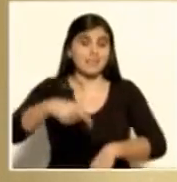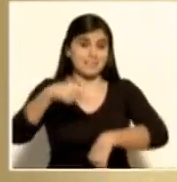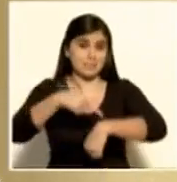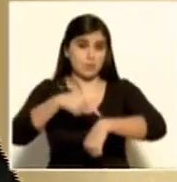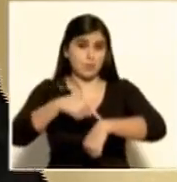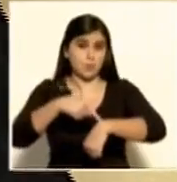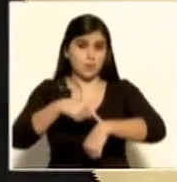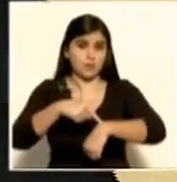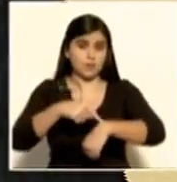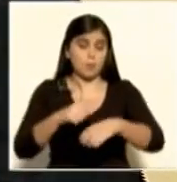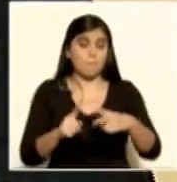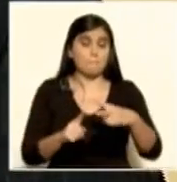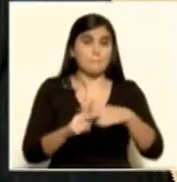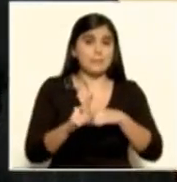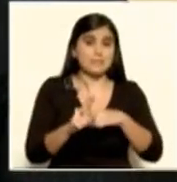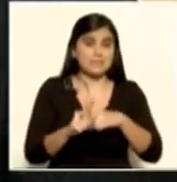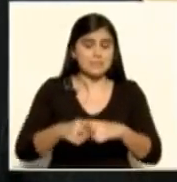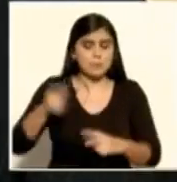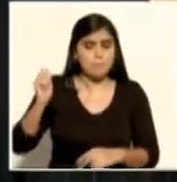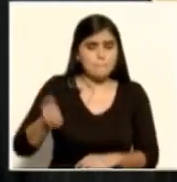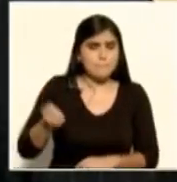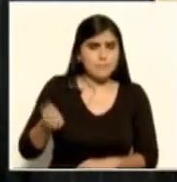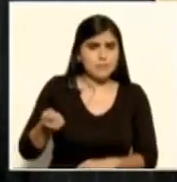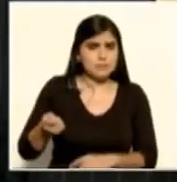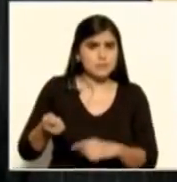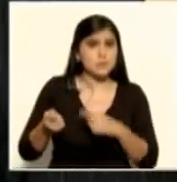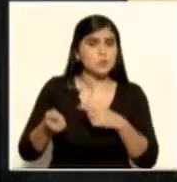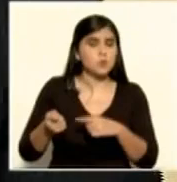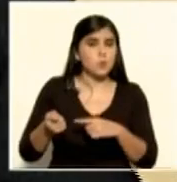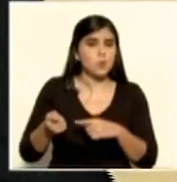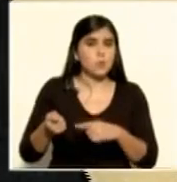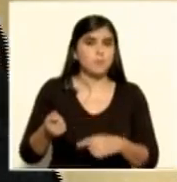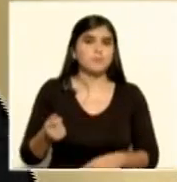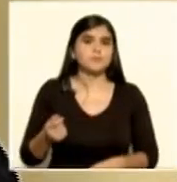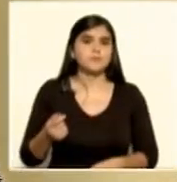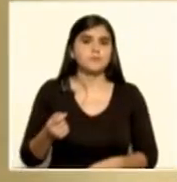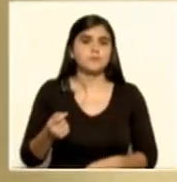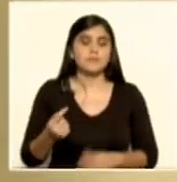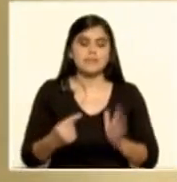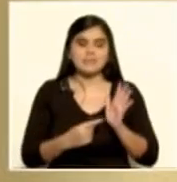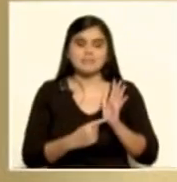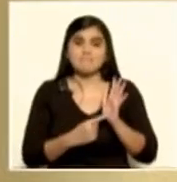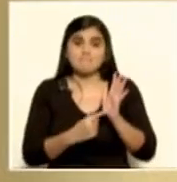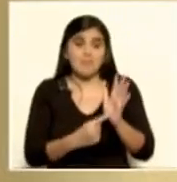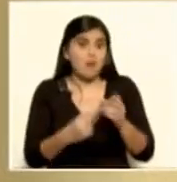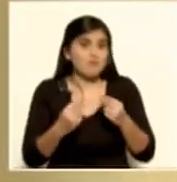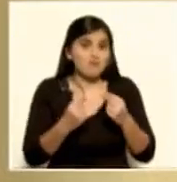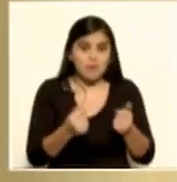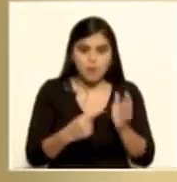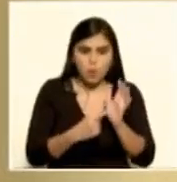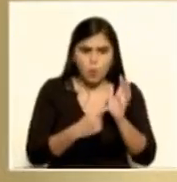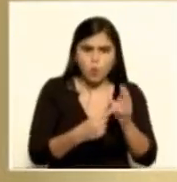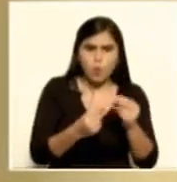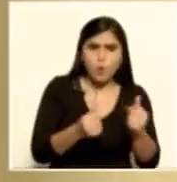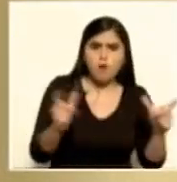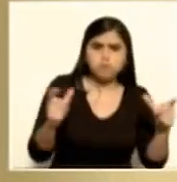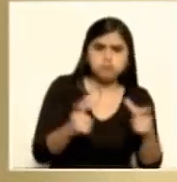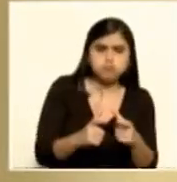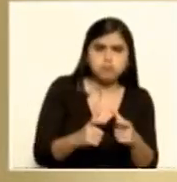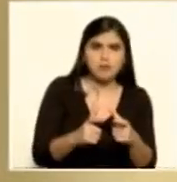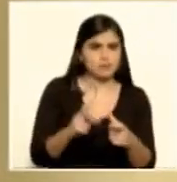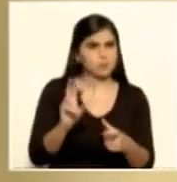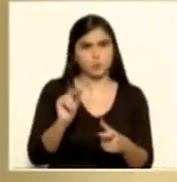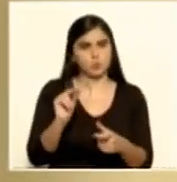de aplicación del martillo, no necesariamente se verá reflejado inmediatamente una reducción